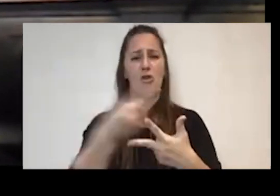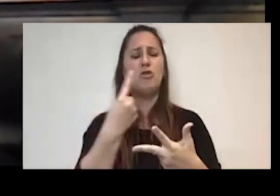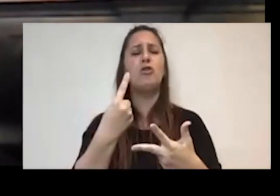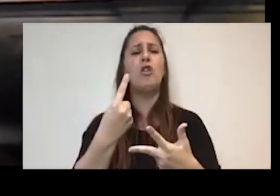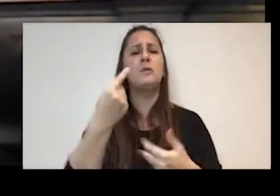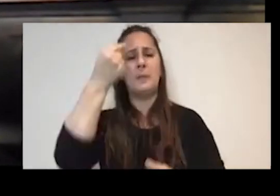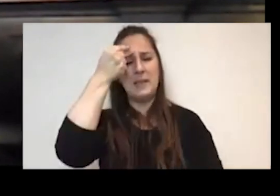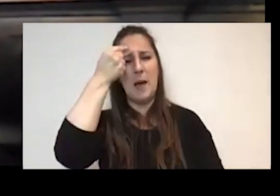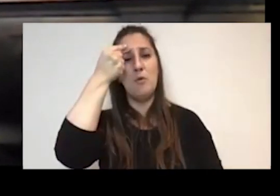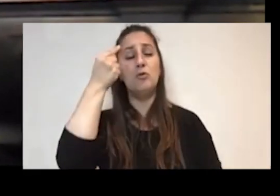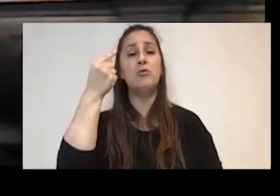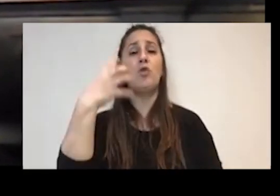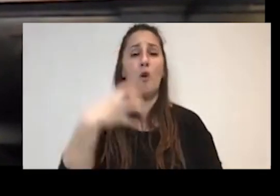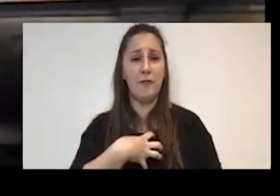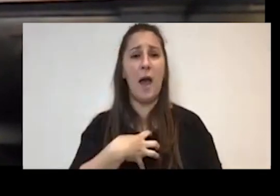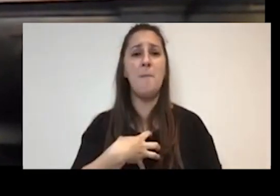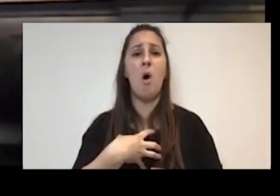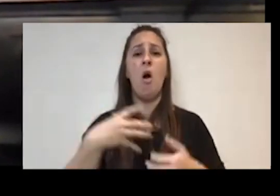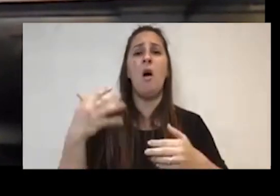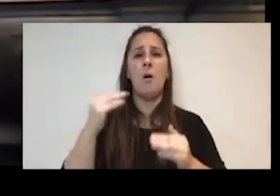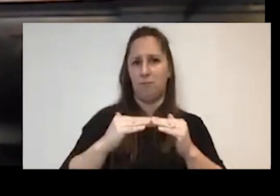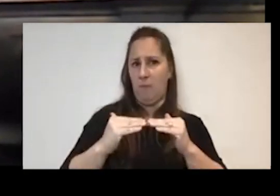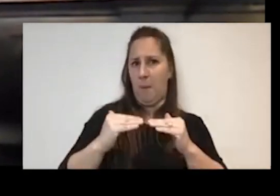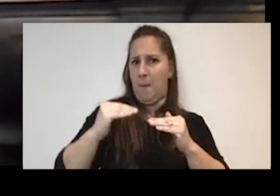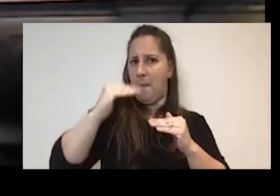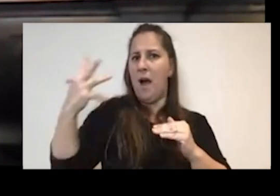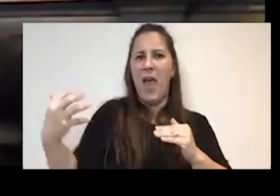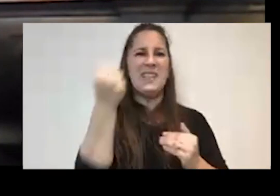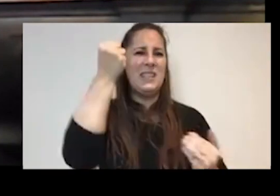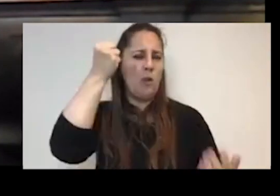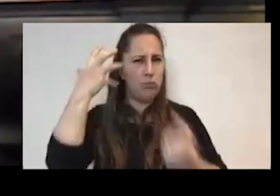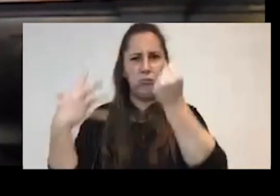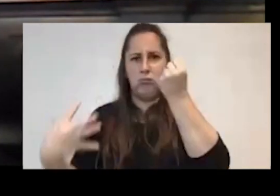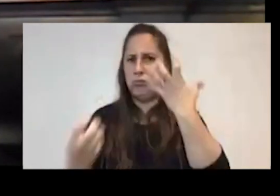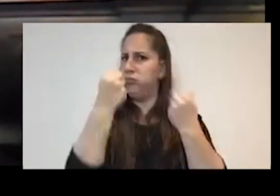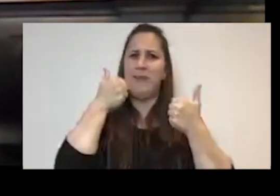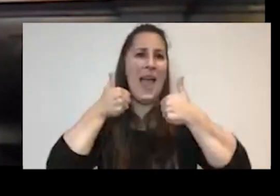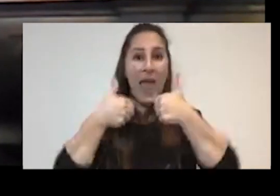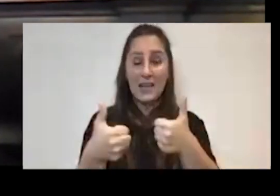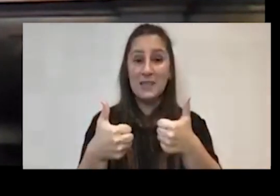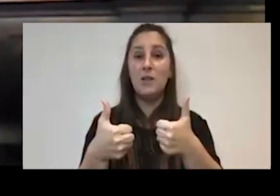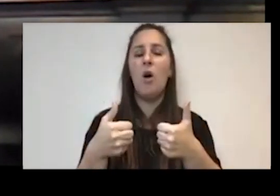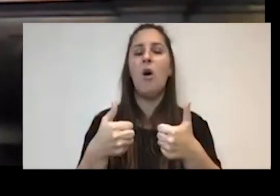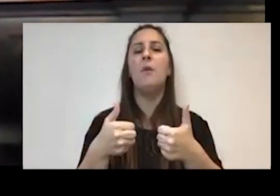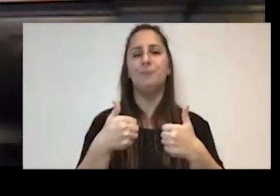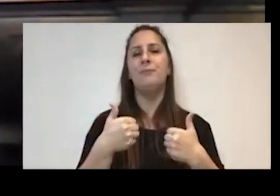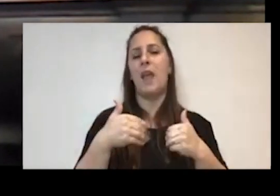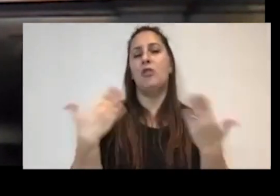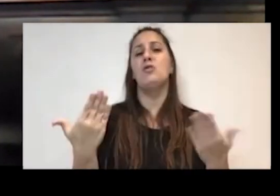si esto alcanzamos niveles de éxito importantes en estos